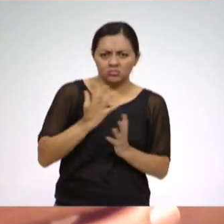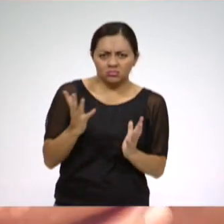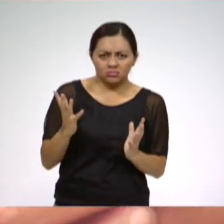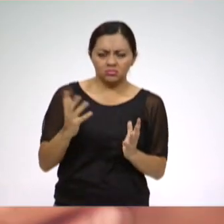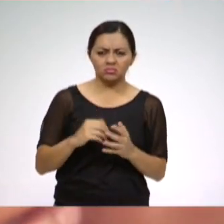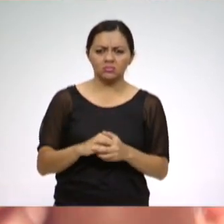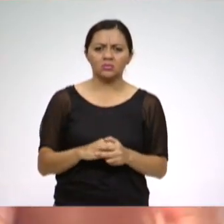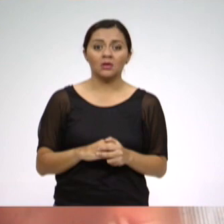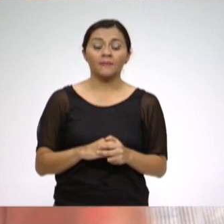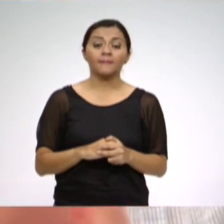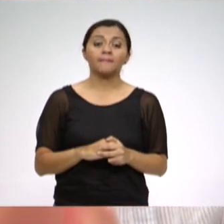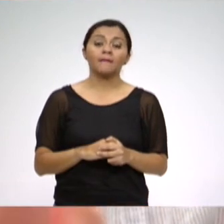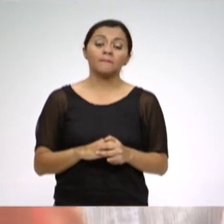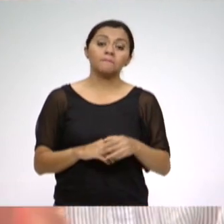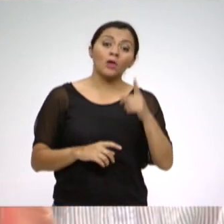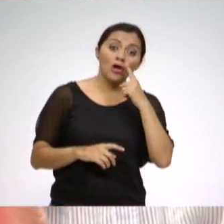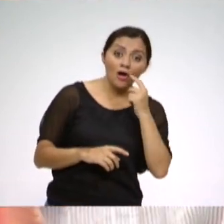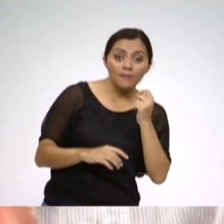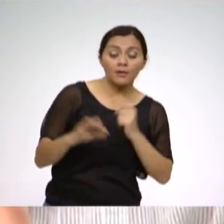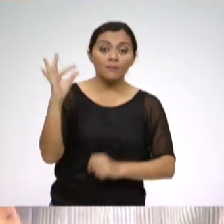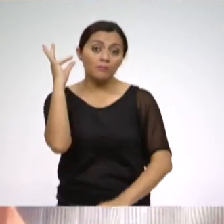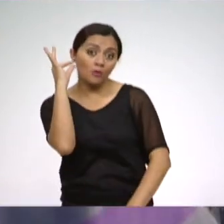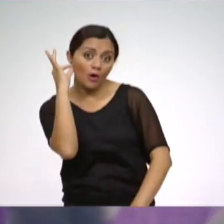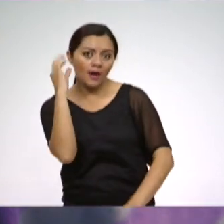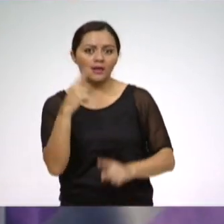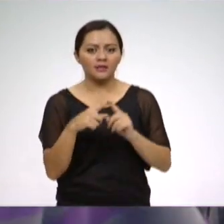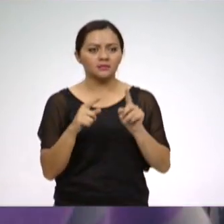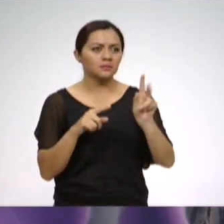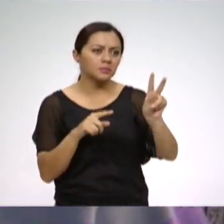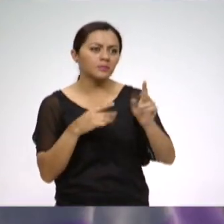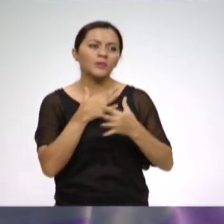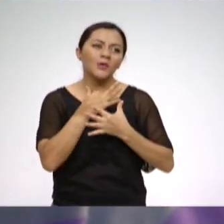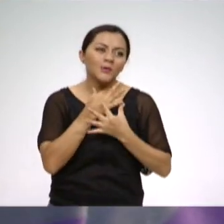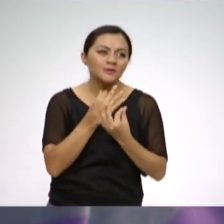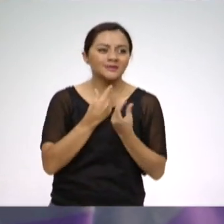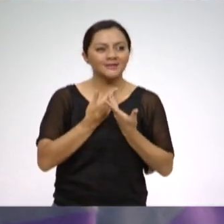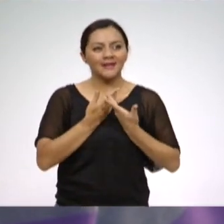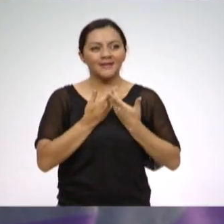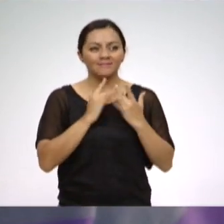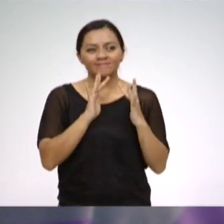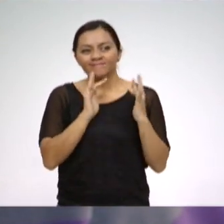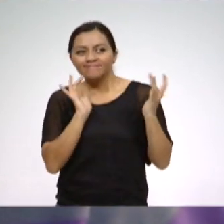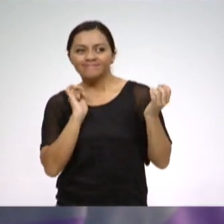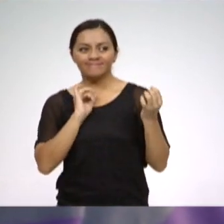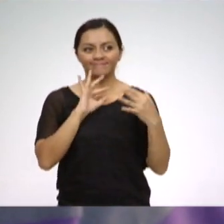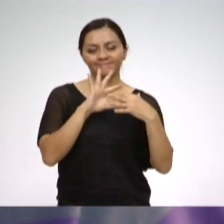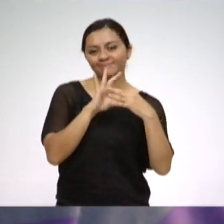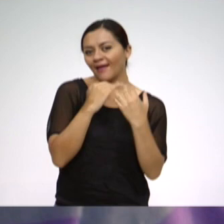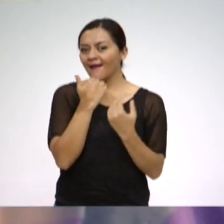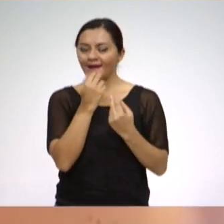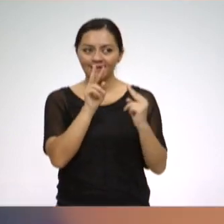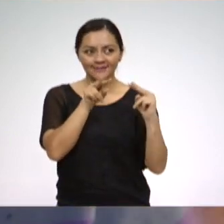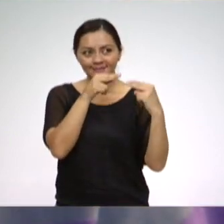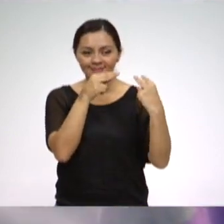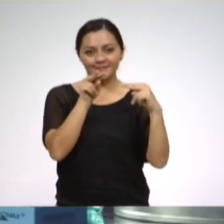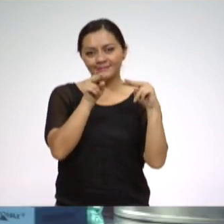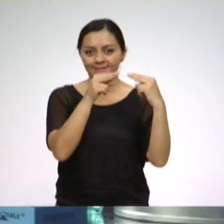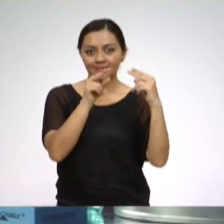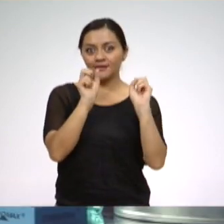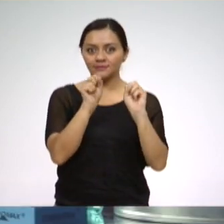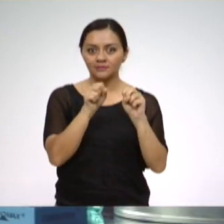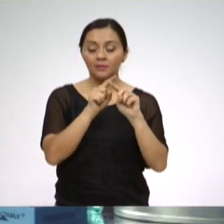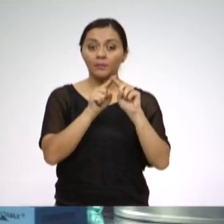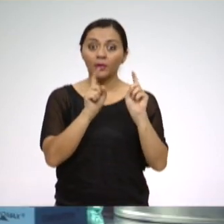Los muchachos y las muchachas empiezan a fijarse en los otros, les empieza a gustar, les empiezan a atraer. Y, por lo tanto, tienen que ser capaces